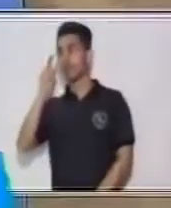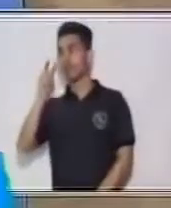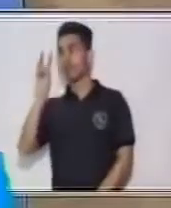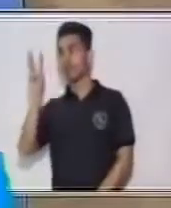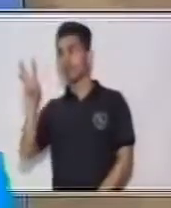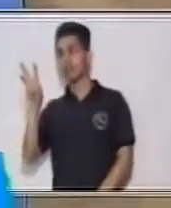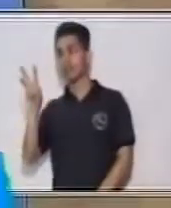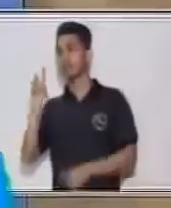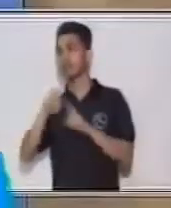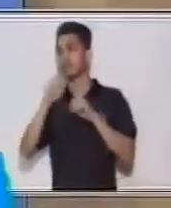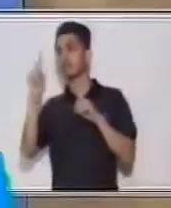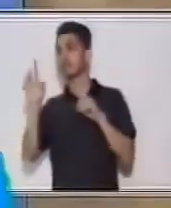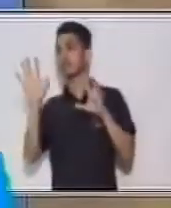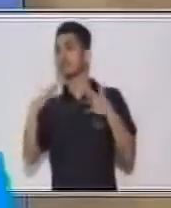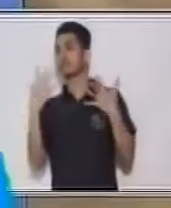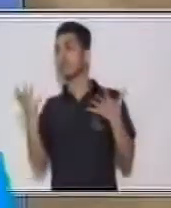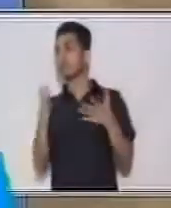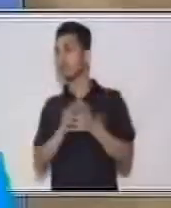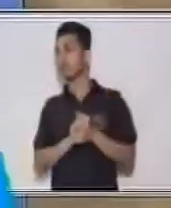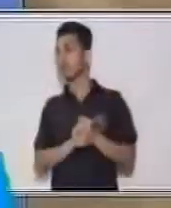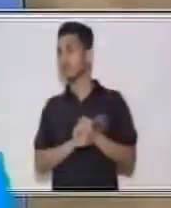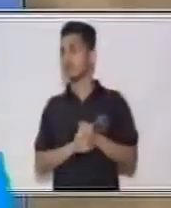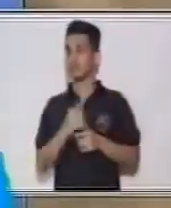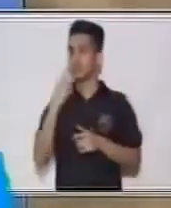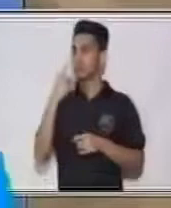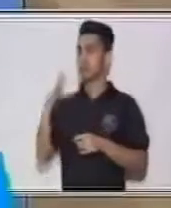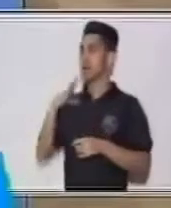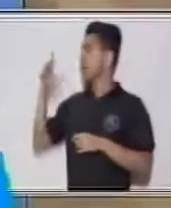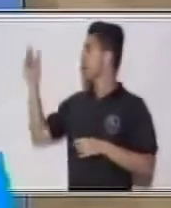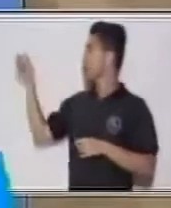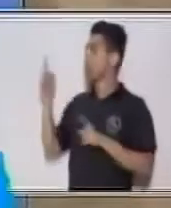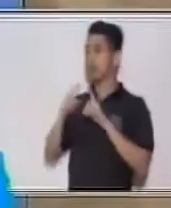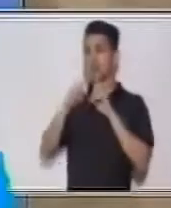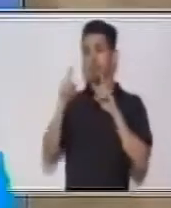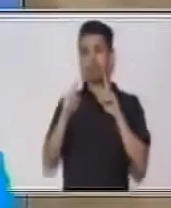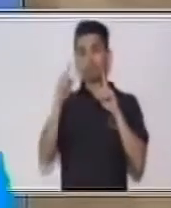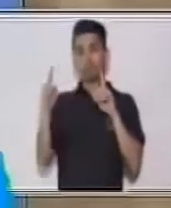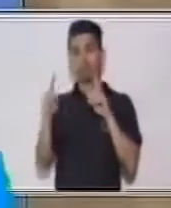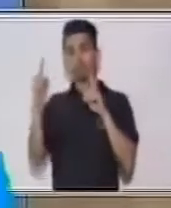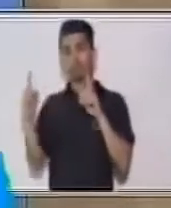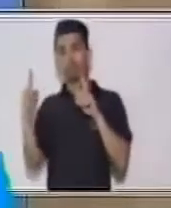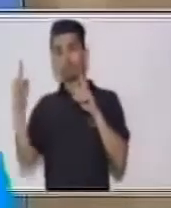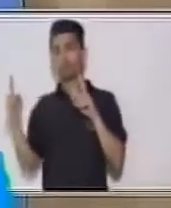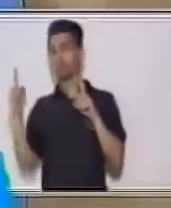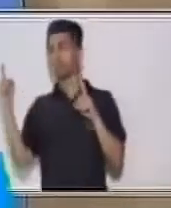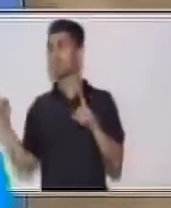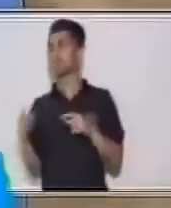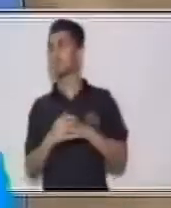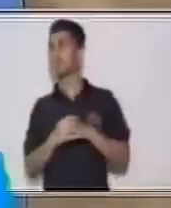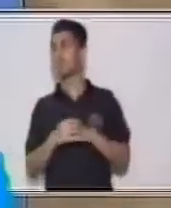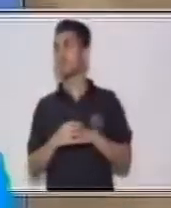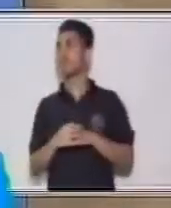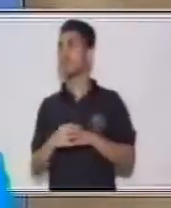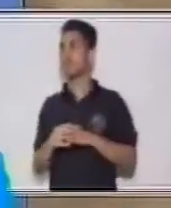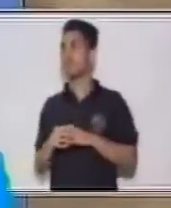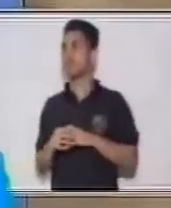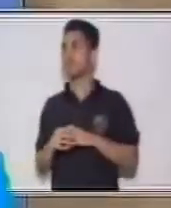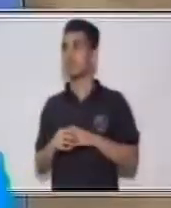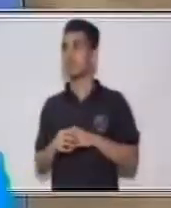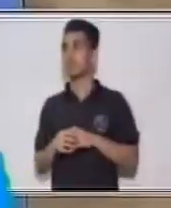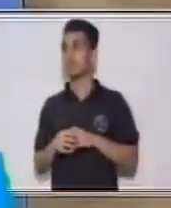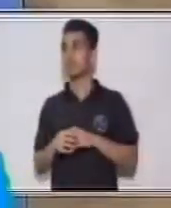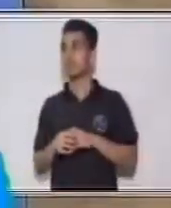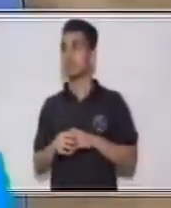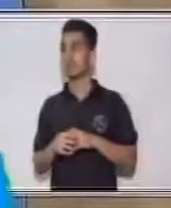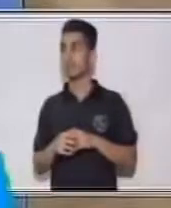que seguiría acá que patronal para poder seguir vamos a ver muy bien es el 123